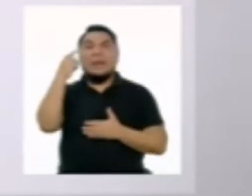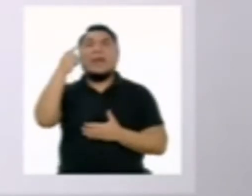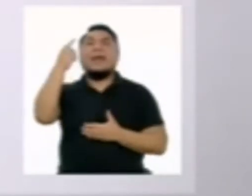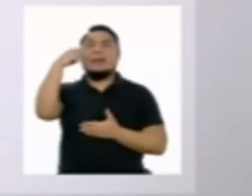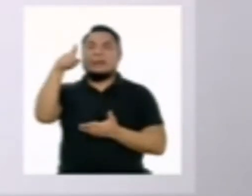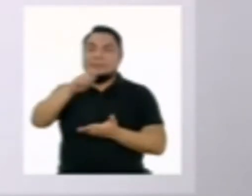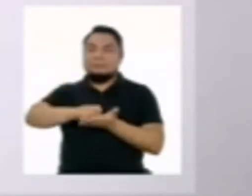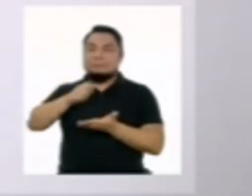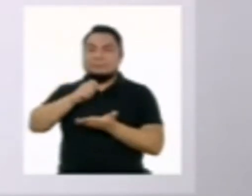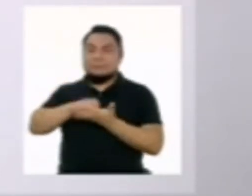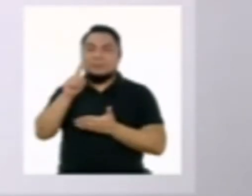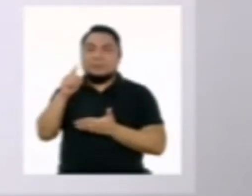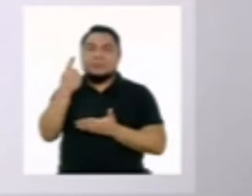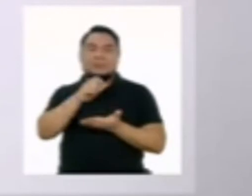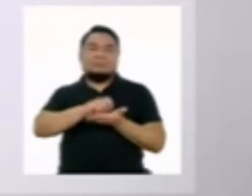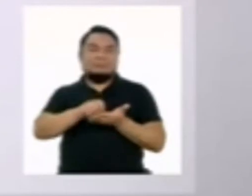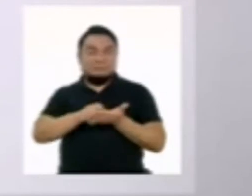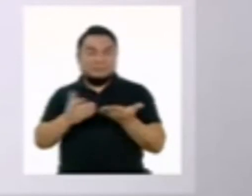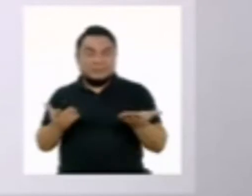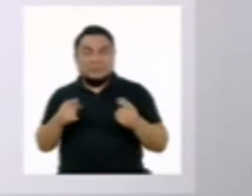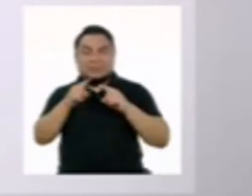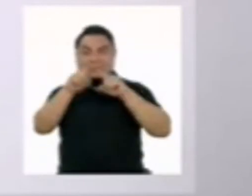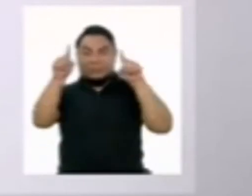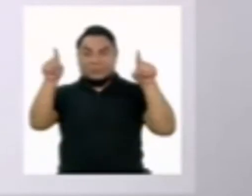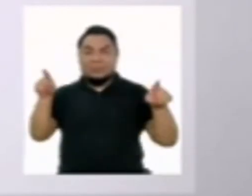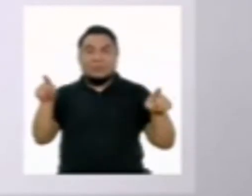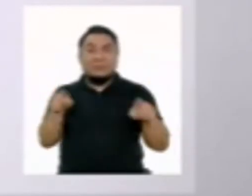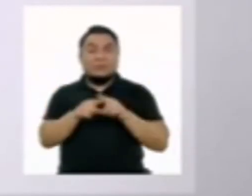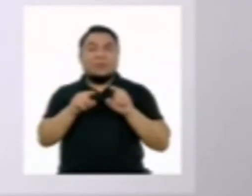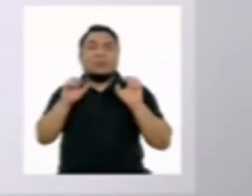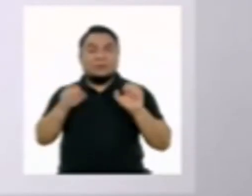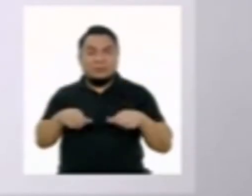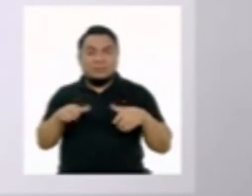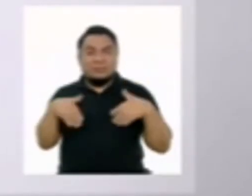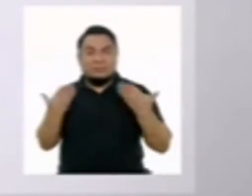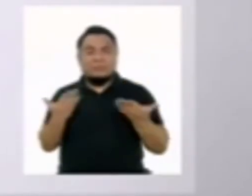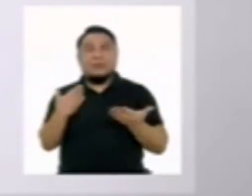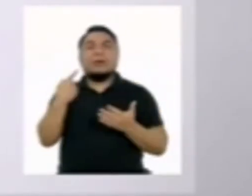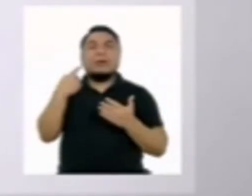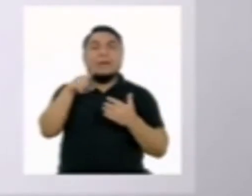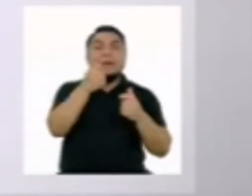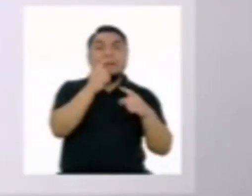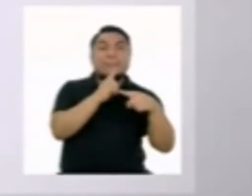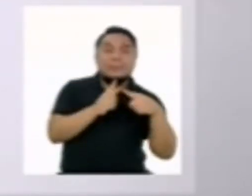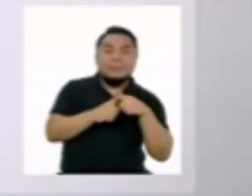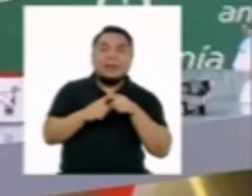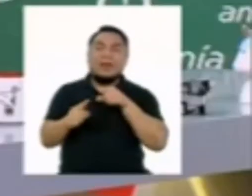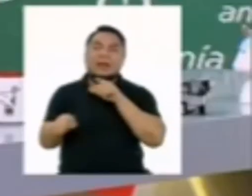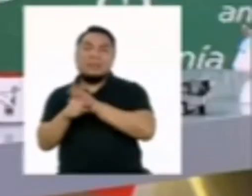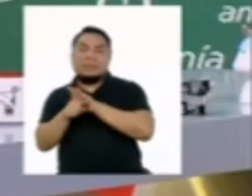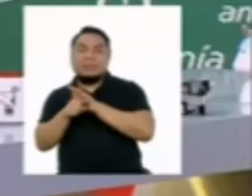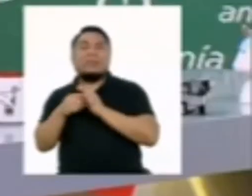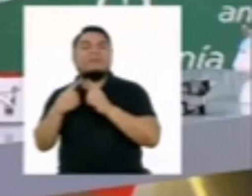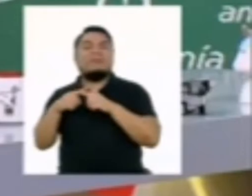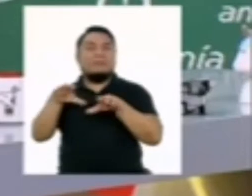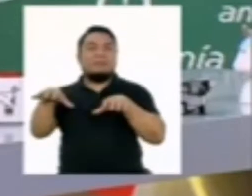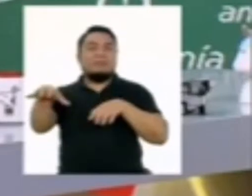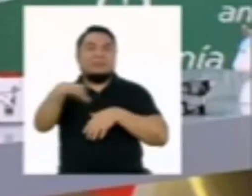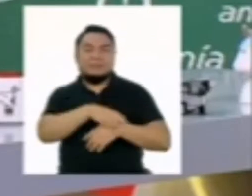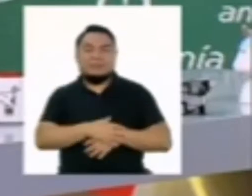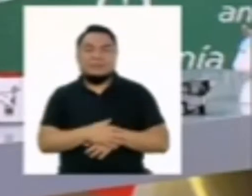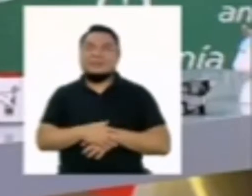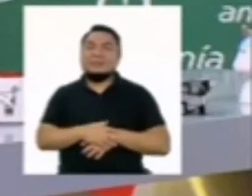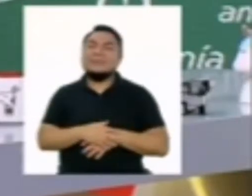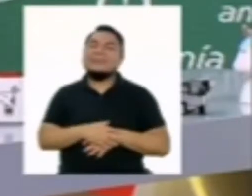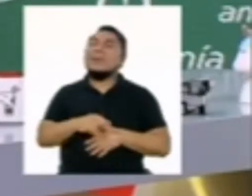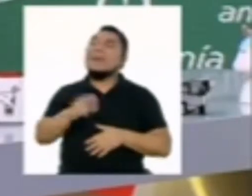sirva para elaborar tu primer reto, un cuadro de potencialidades y de amenazas de la biodiversidad. Profesora, empiezo con